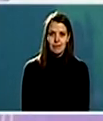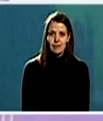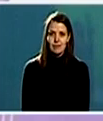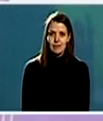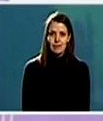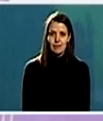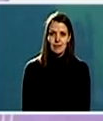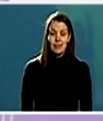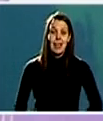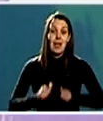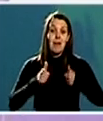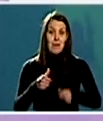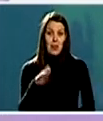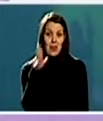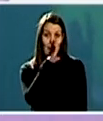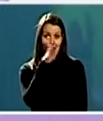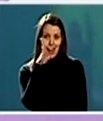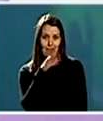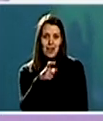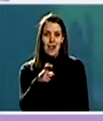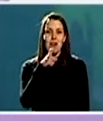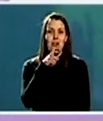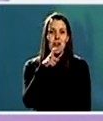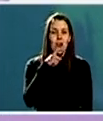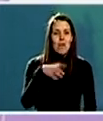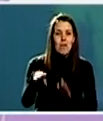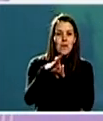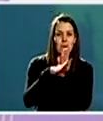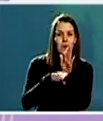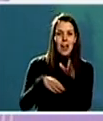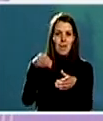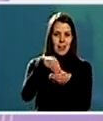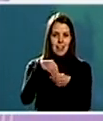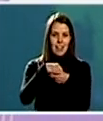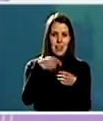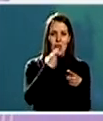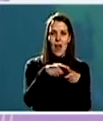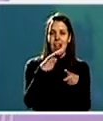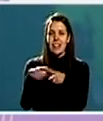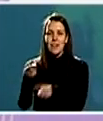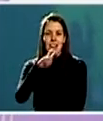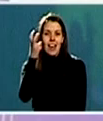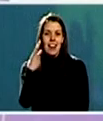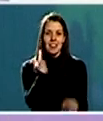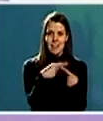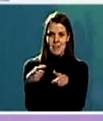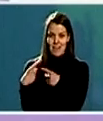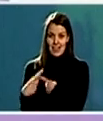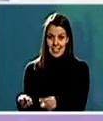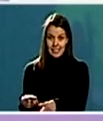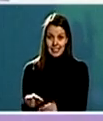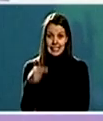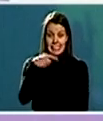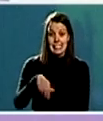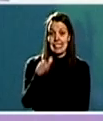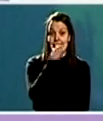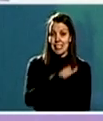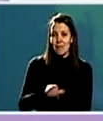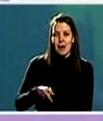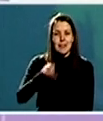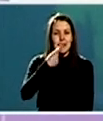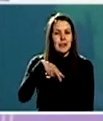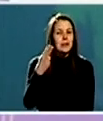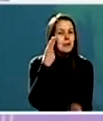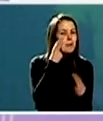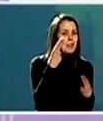cellos comez entroido con amplo de programas de actos que se estende norte a sur nosa provincia longo de esta semana